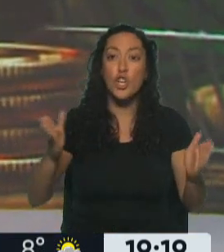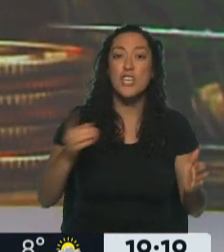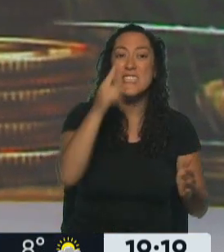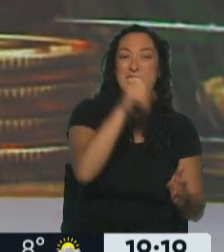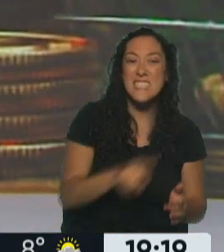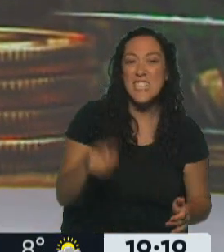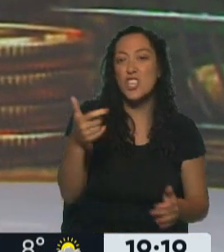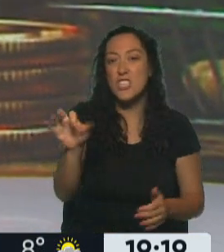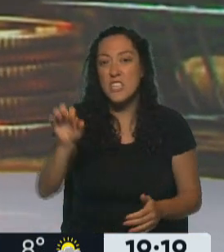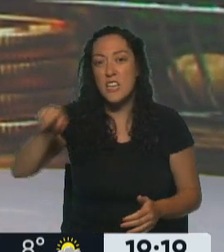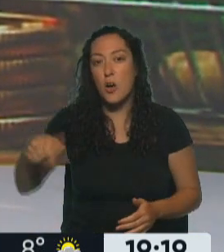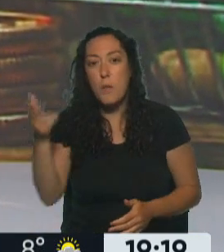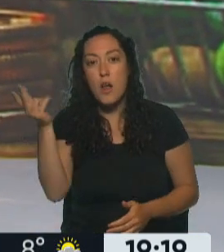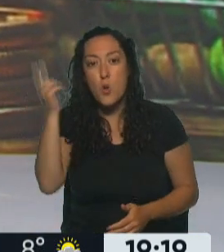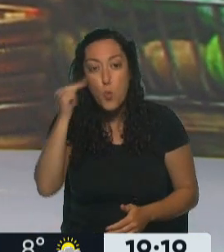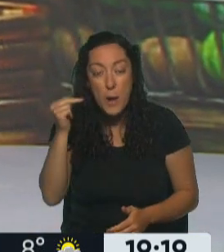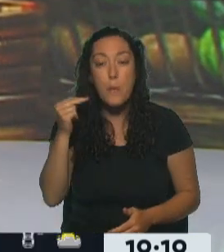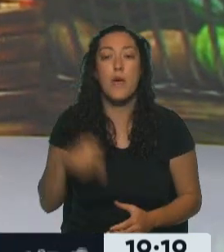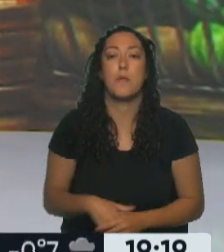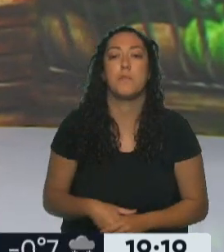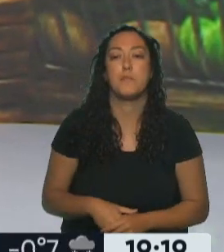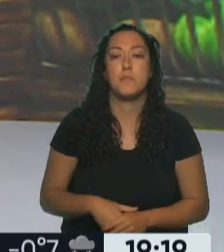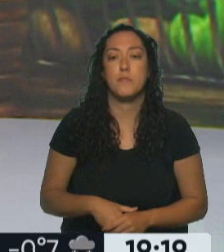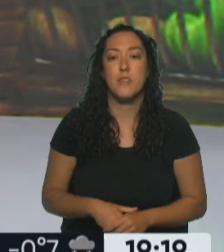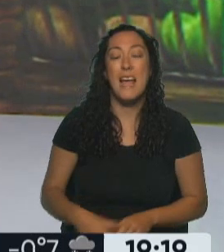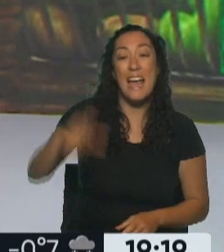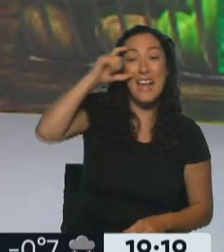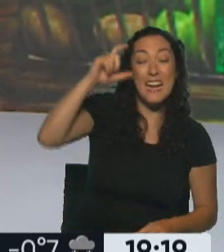160,9 en los últimos 12 meses. La suba desde enero,